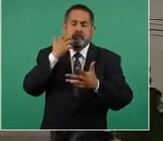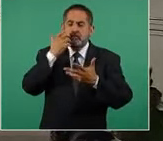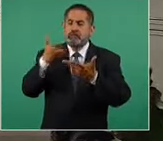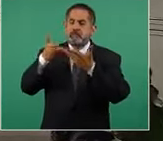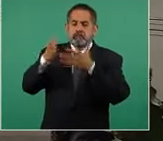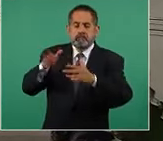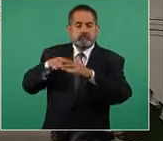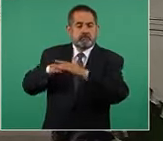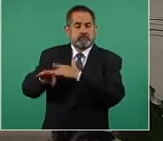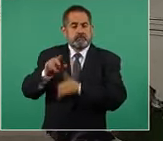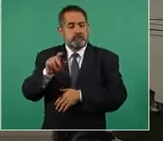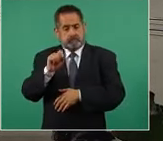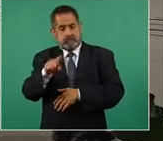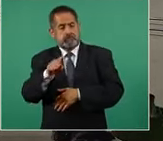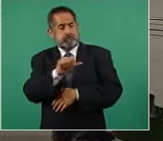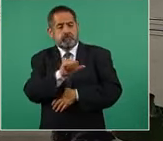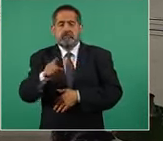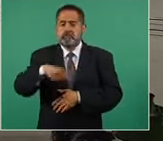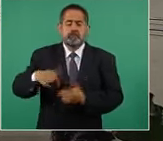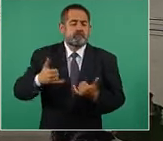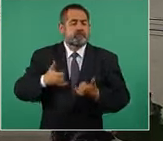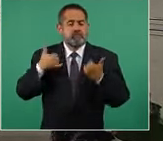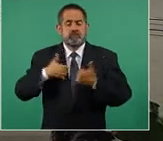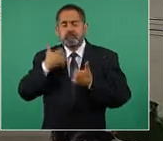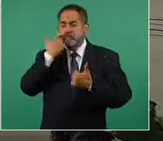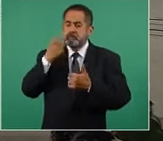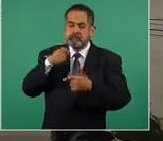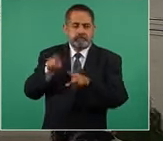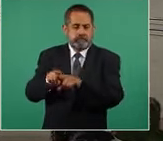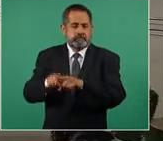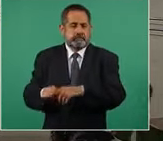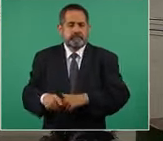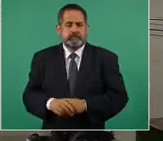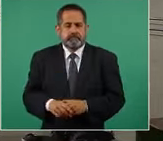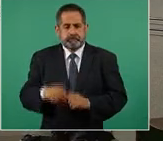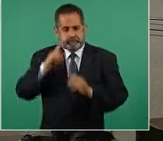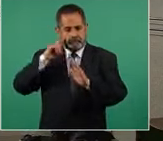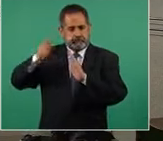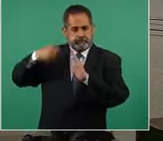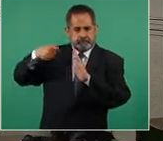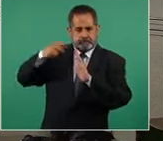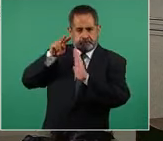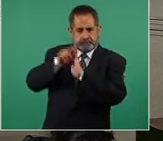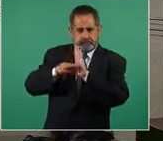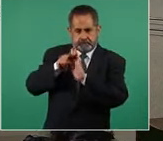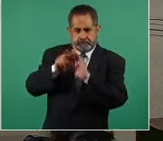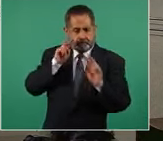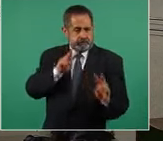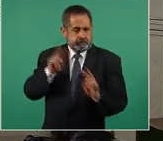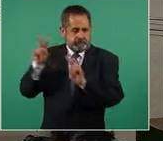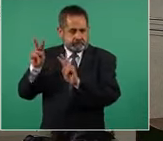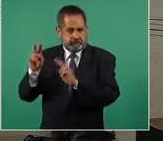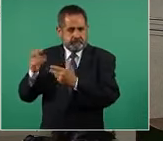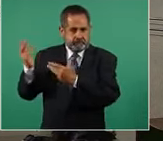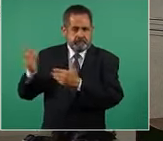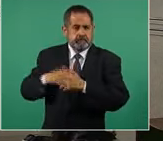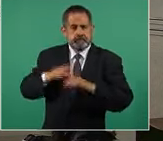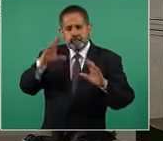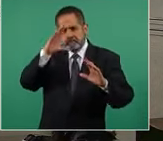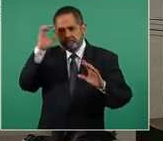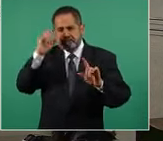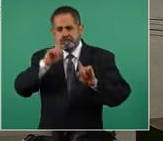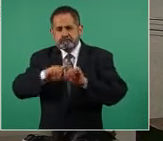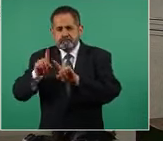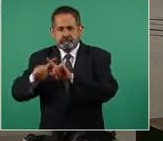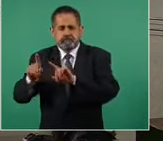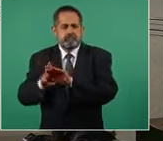jóvenes y alumnos de ese regreso. Y posteriormente tenemos un video que es el que vamos a mostrar. Estas son fotografías,